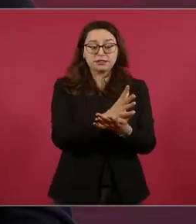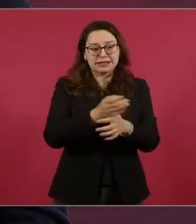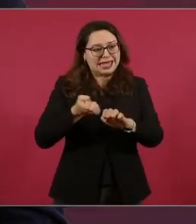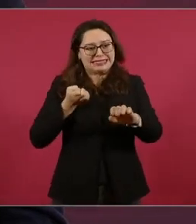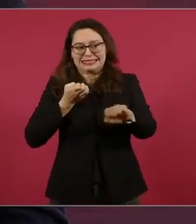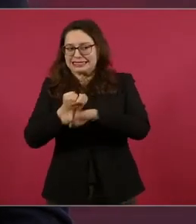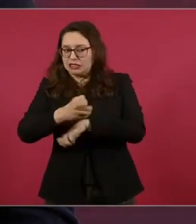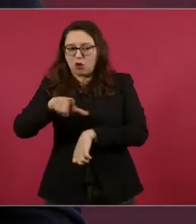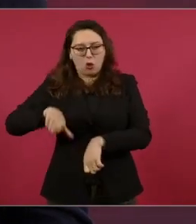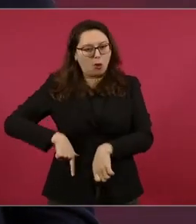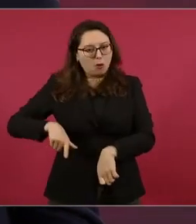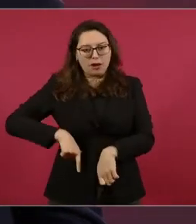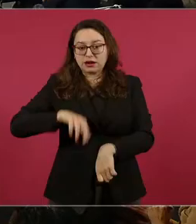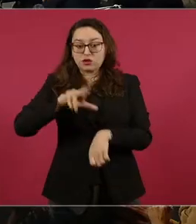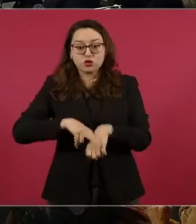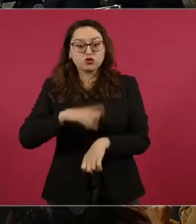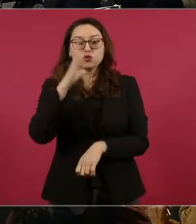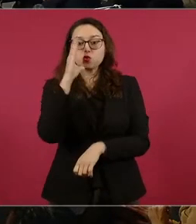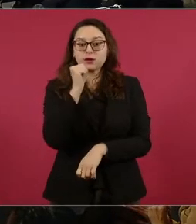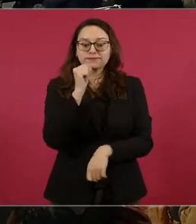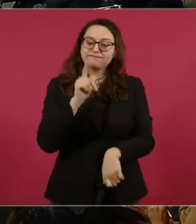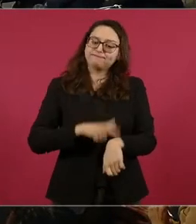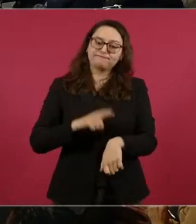Unidos vámonos